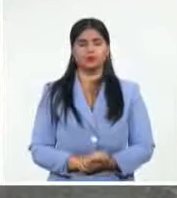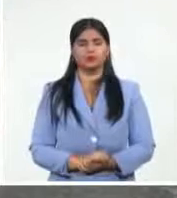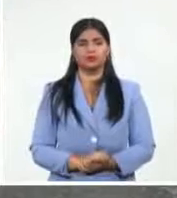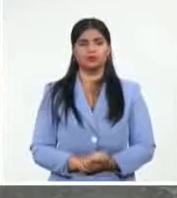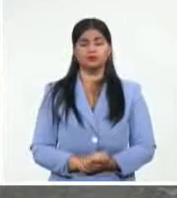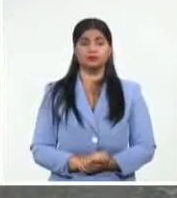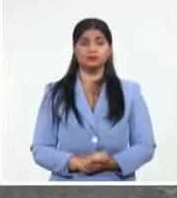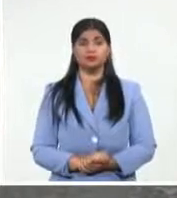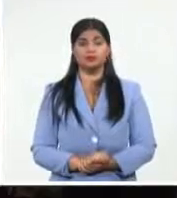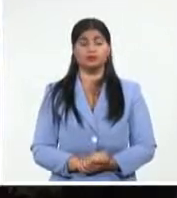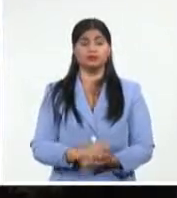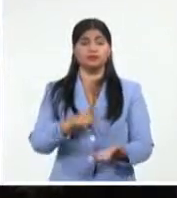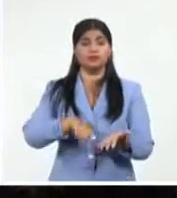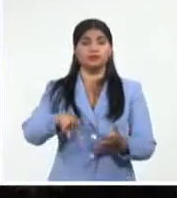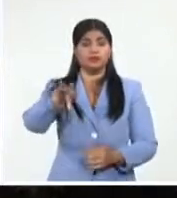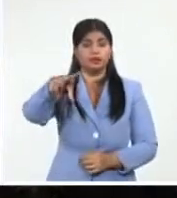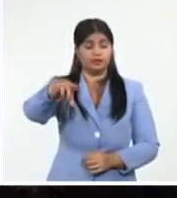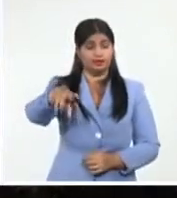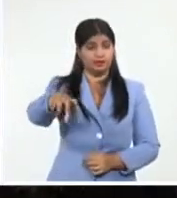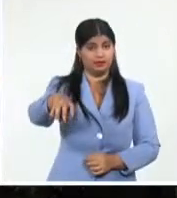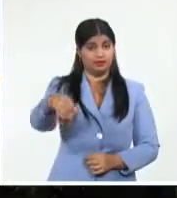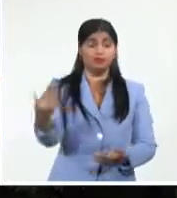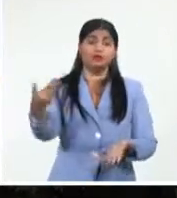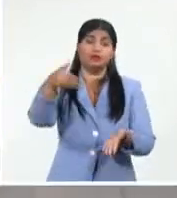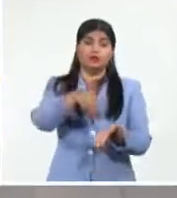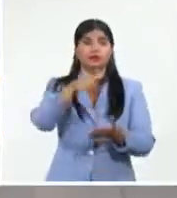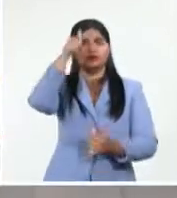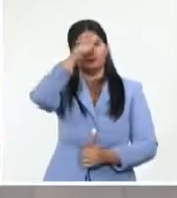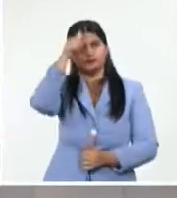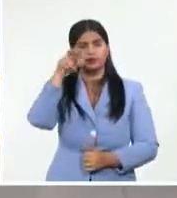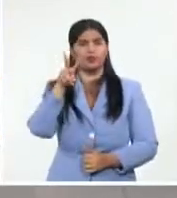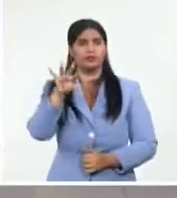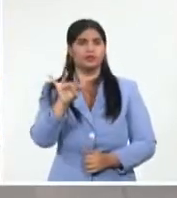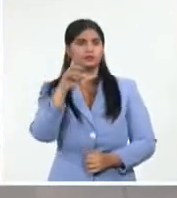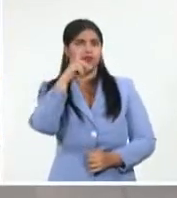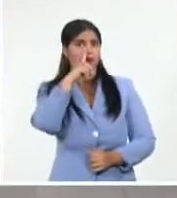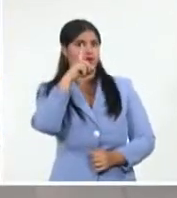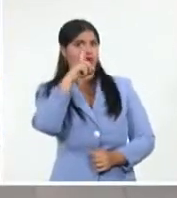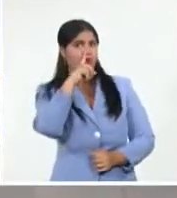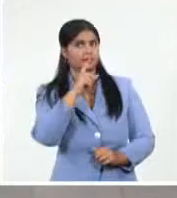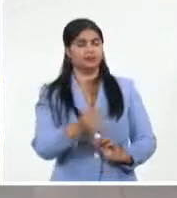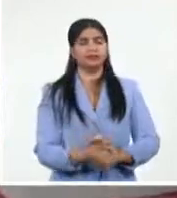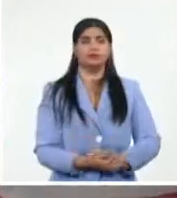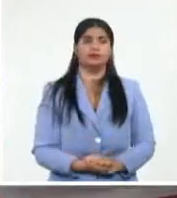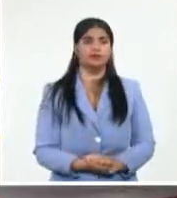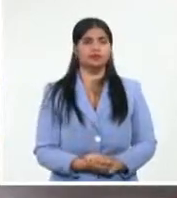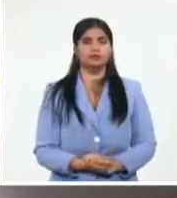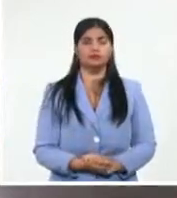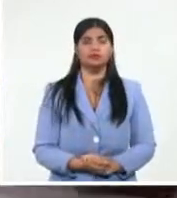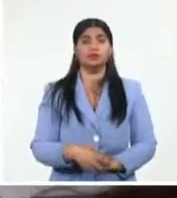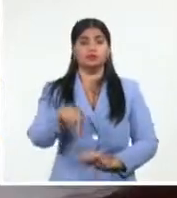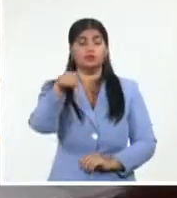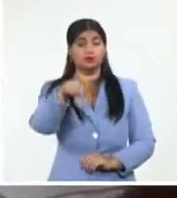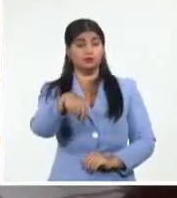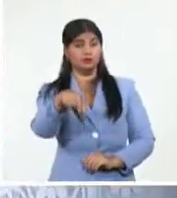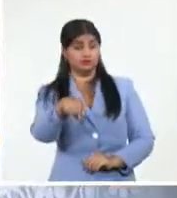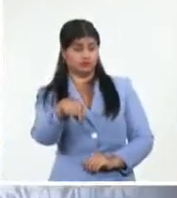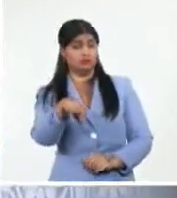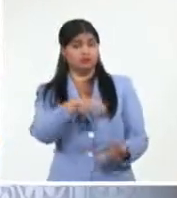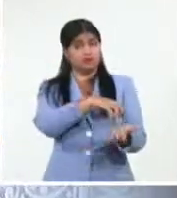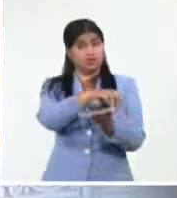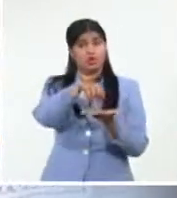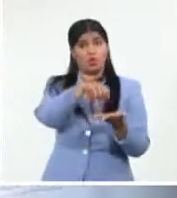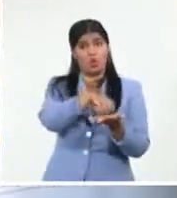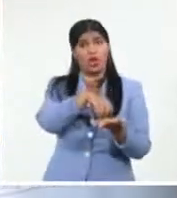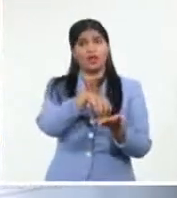pineros están convocados a las urnas este domingo 27 de noviembre, donde serán elegidos o ratificados entre 181 nominados